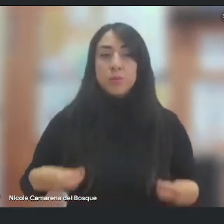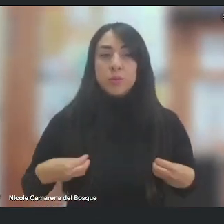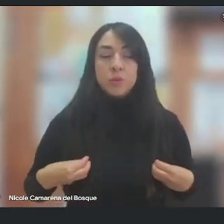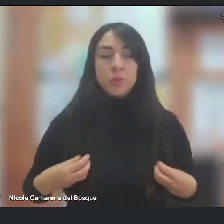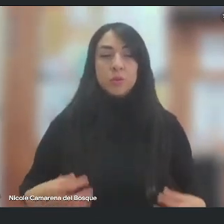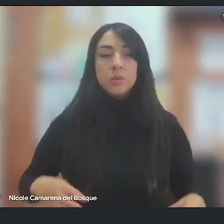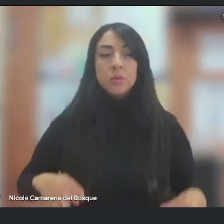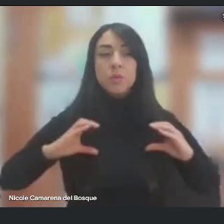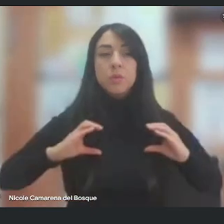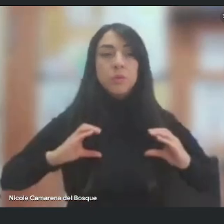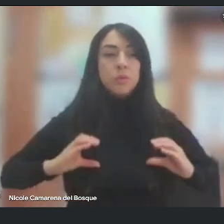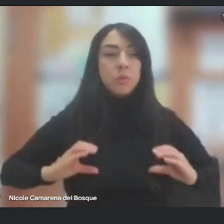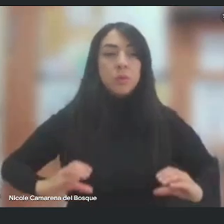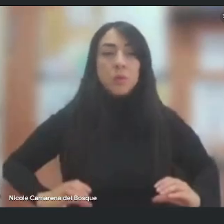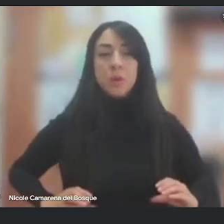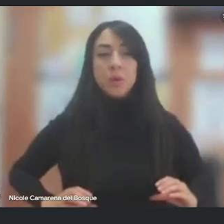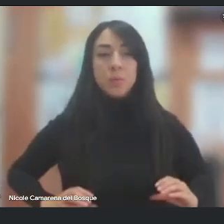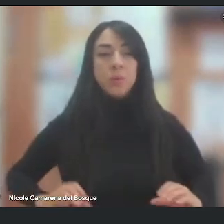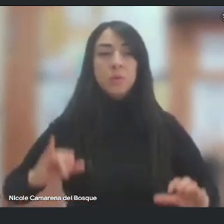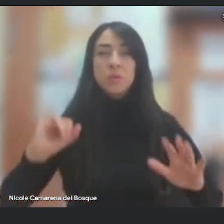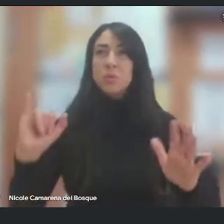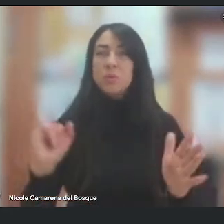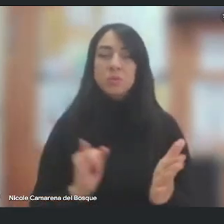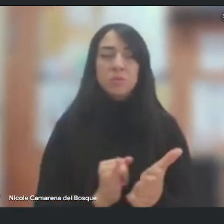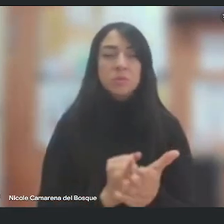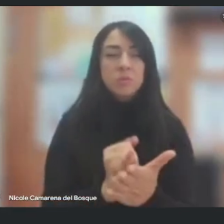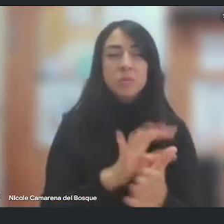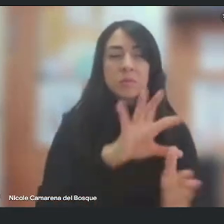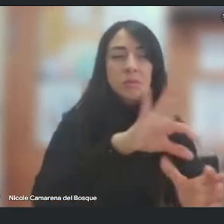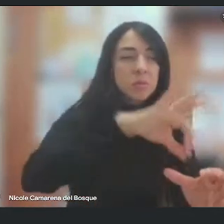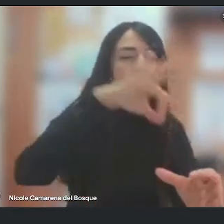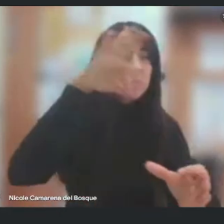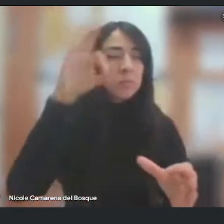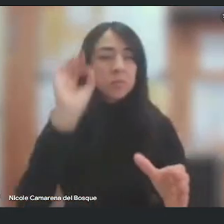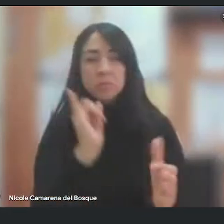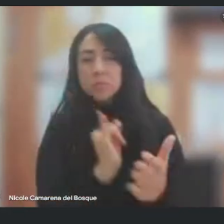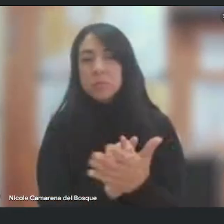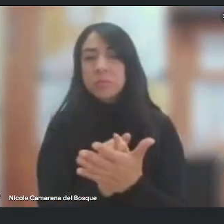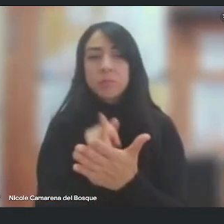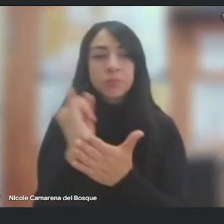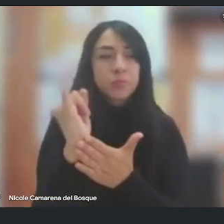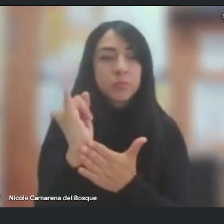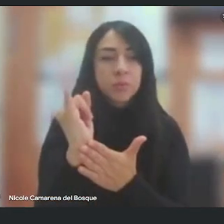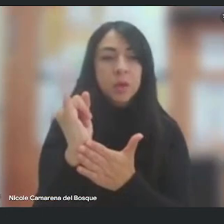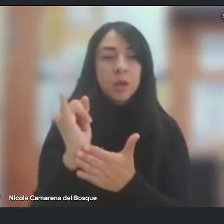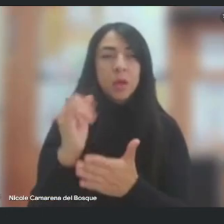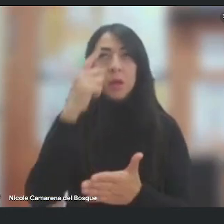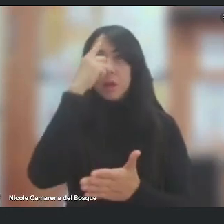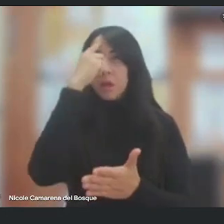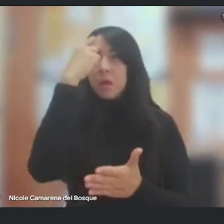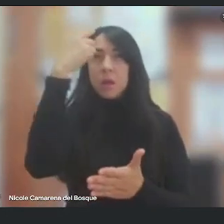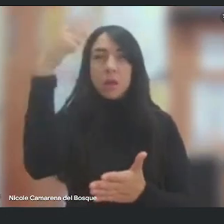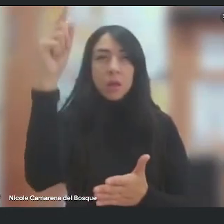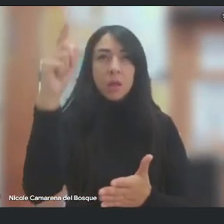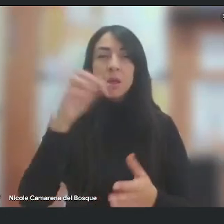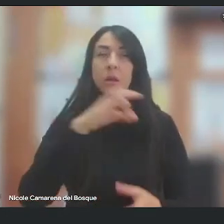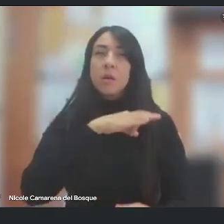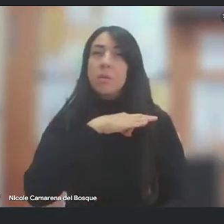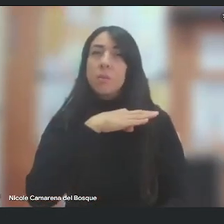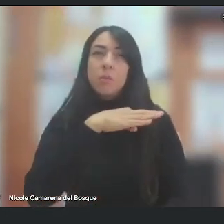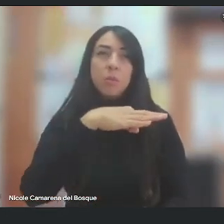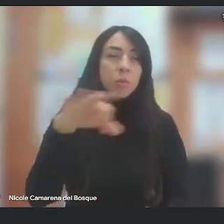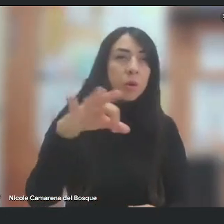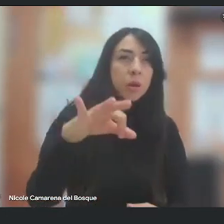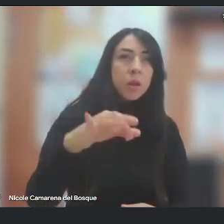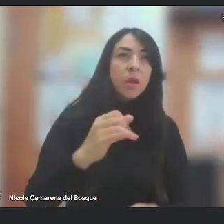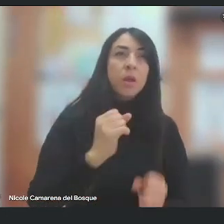libre, todos los que estamos aquí, todas las personas con o sin discapacidad, tenemos esa libertad y derecho a